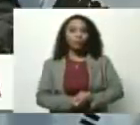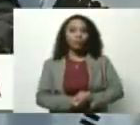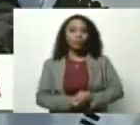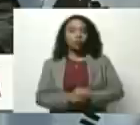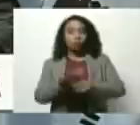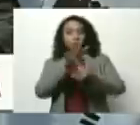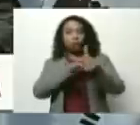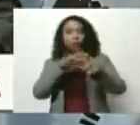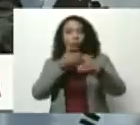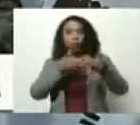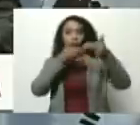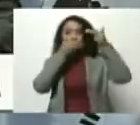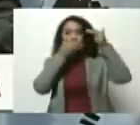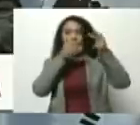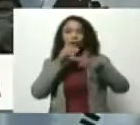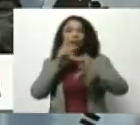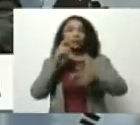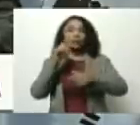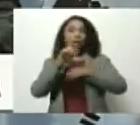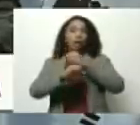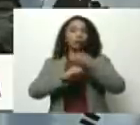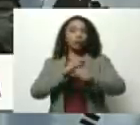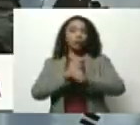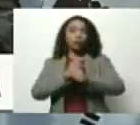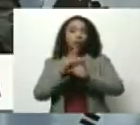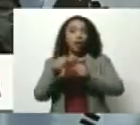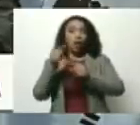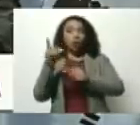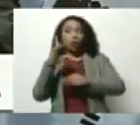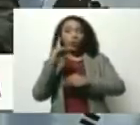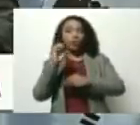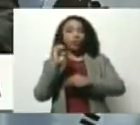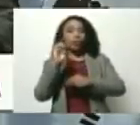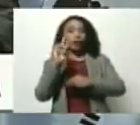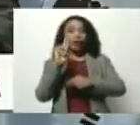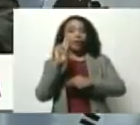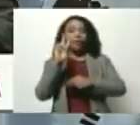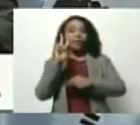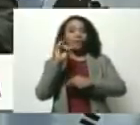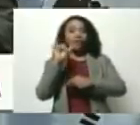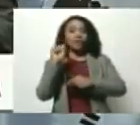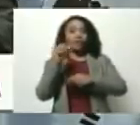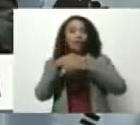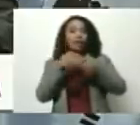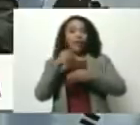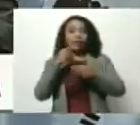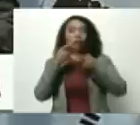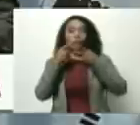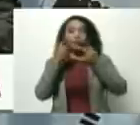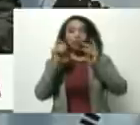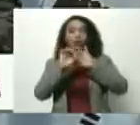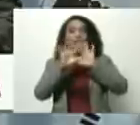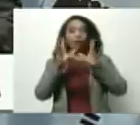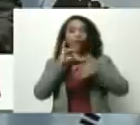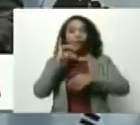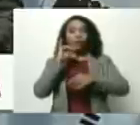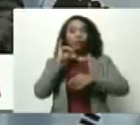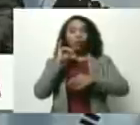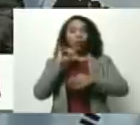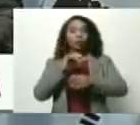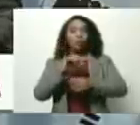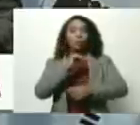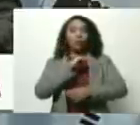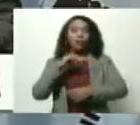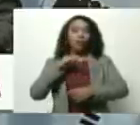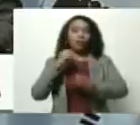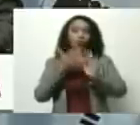terrorismo y asociación, mientras que a Dervis Rodríguez se le juzga por los delitos de revelación de información confidencial